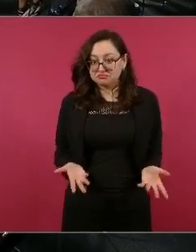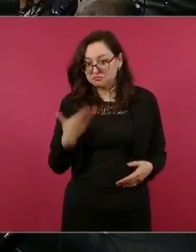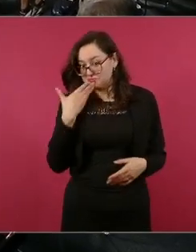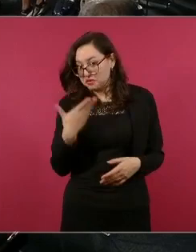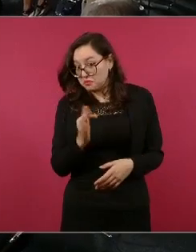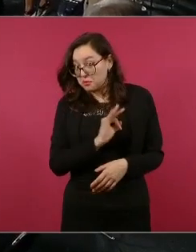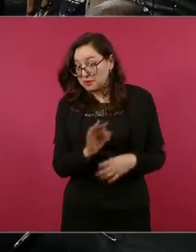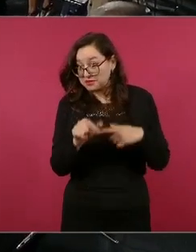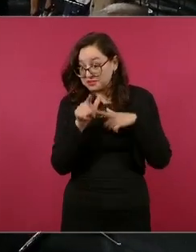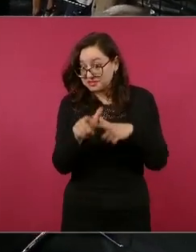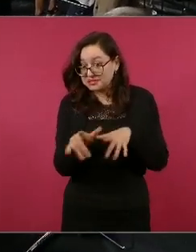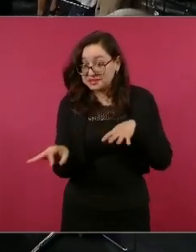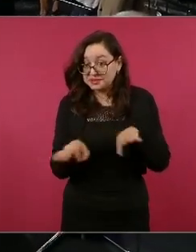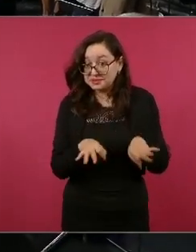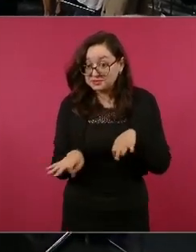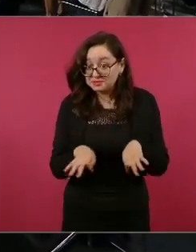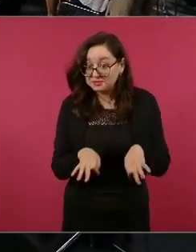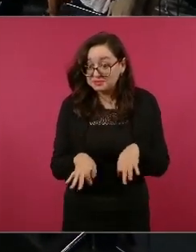seguir como lo está haciendo,